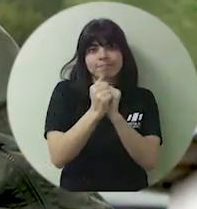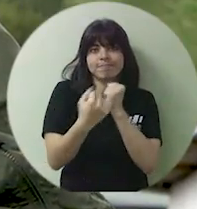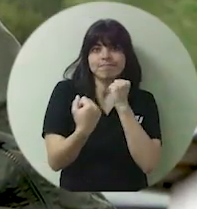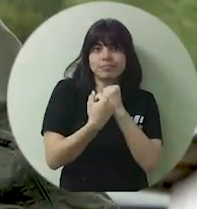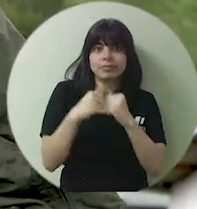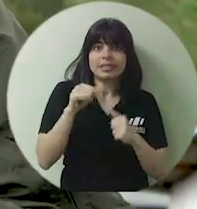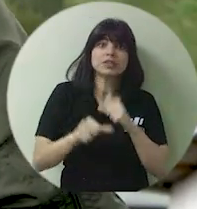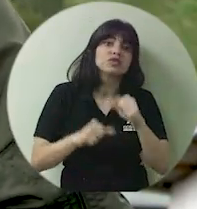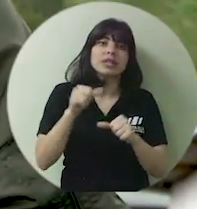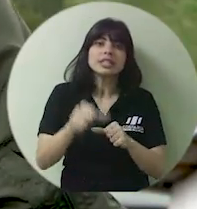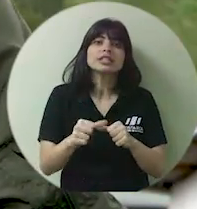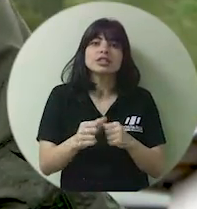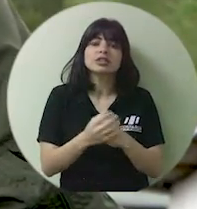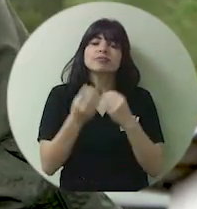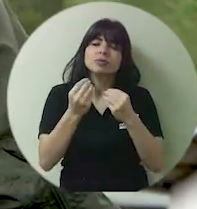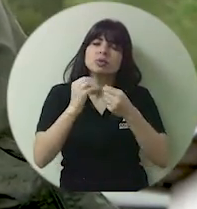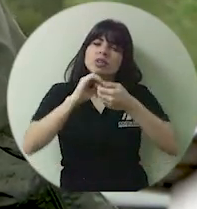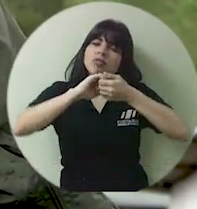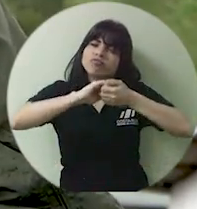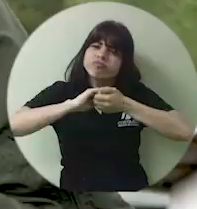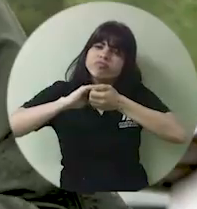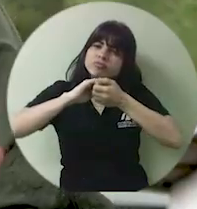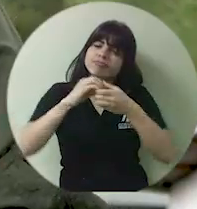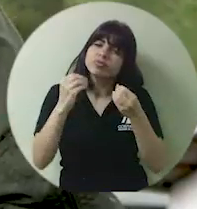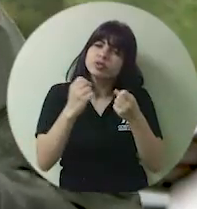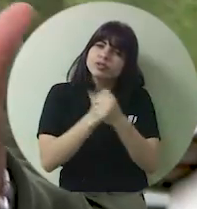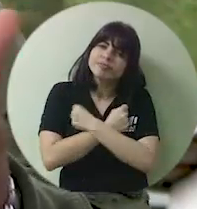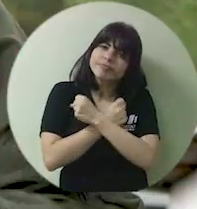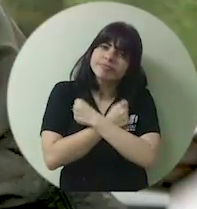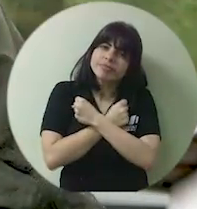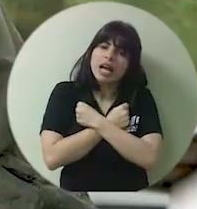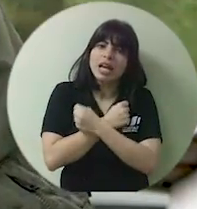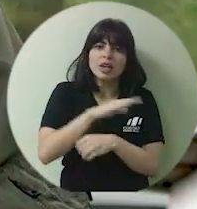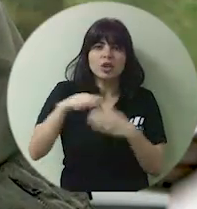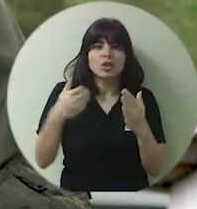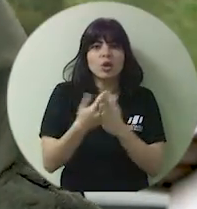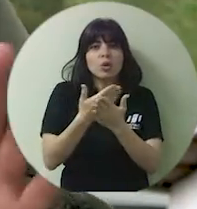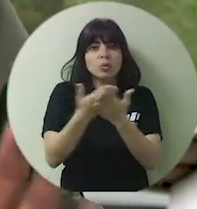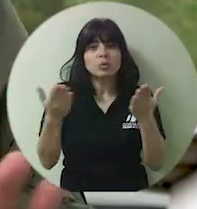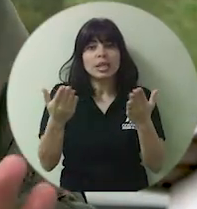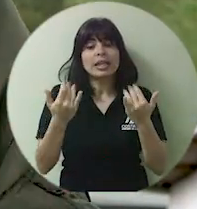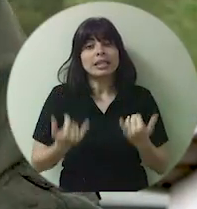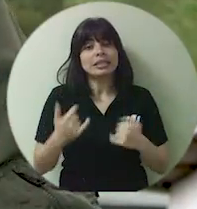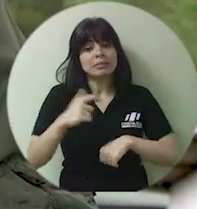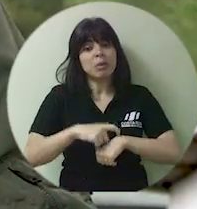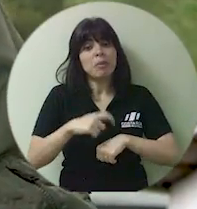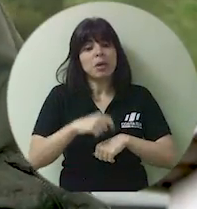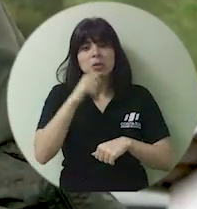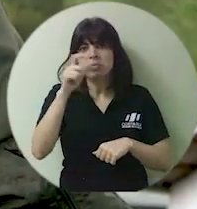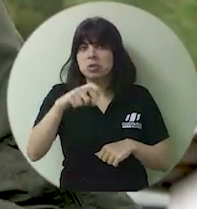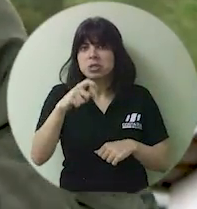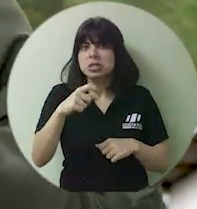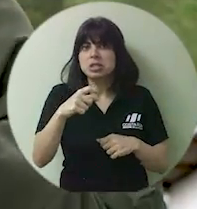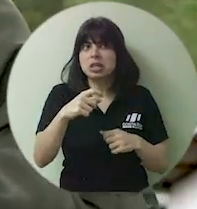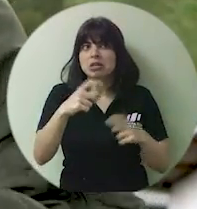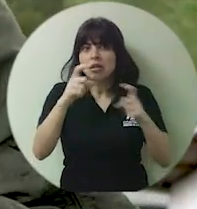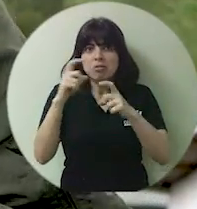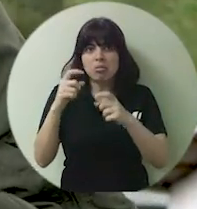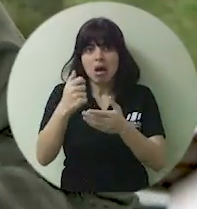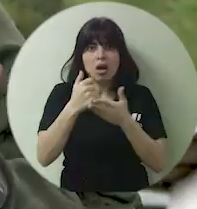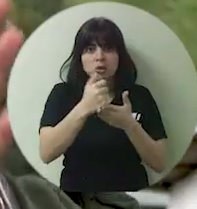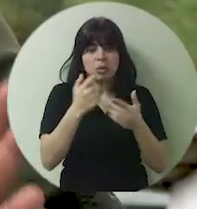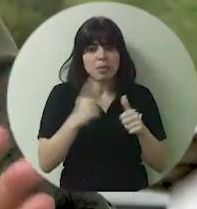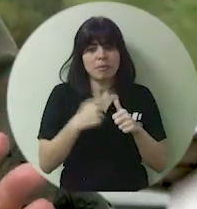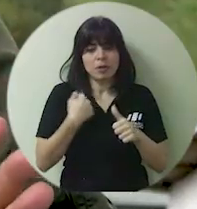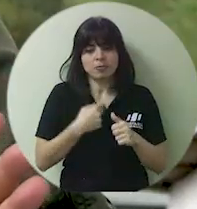acompañen en ese esfuerzo. Sé que hay mucha solidaridad y mucho cariño en todas y todos ustedes, pero por el momento eso no es necesario. Estamos como